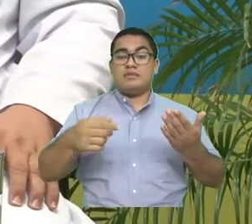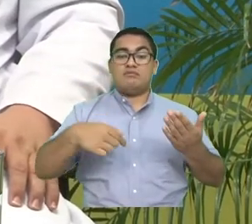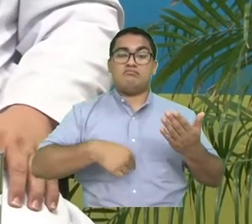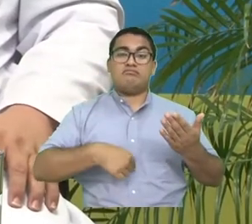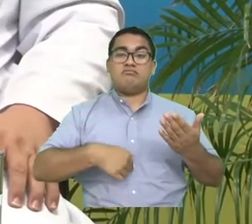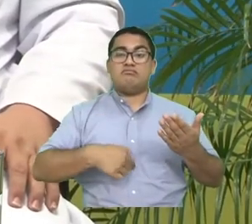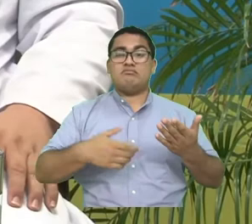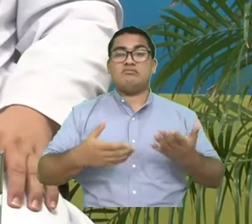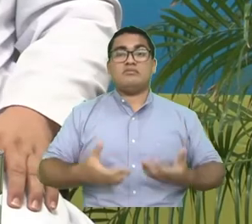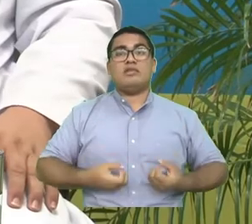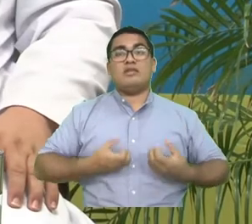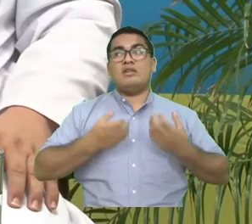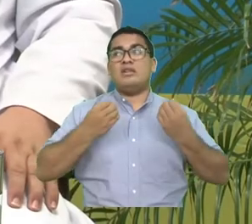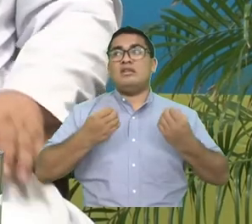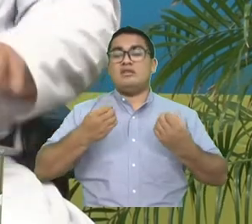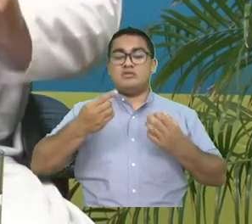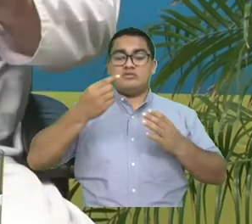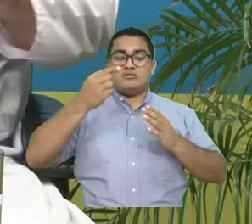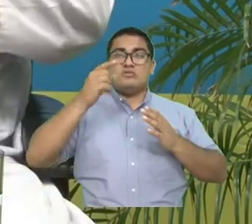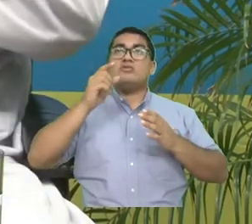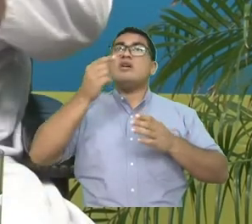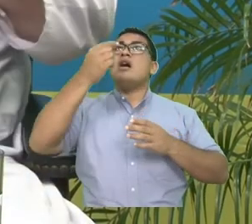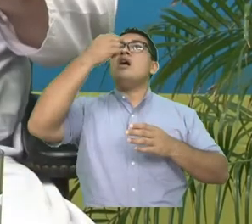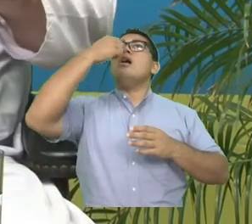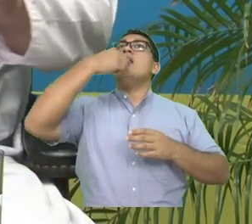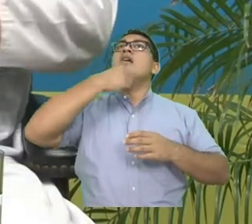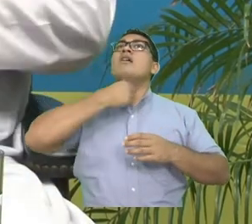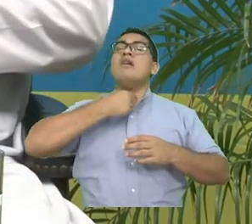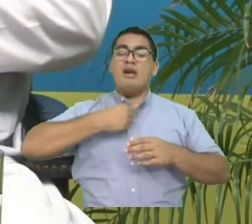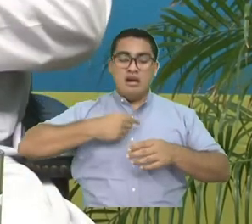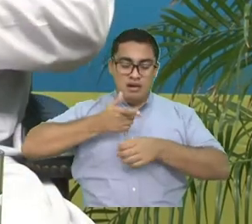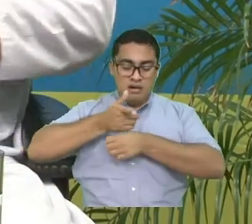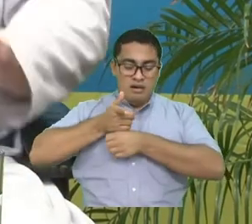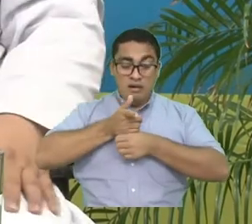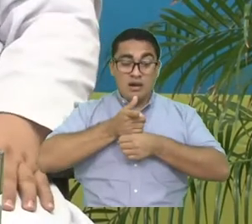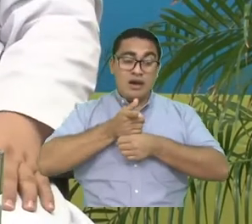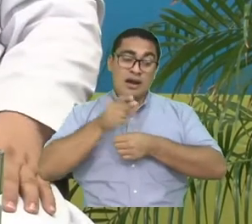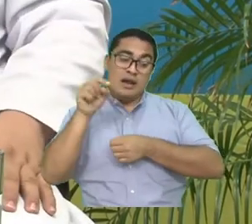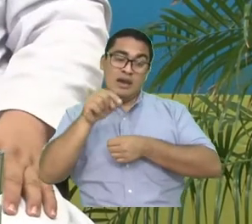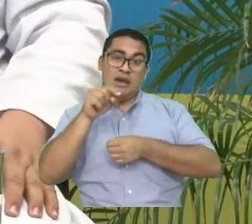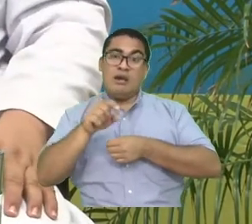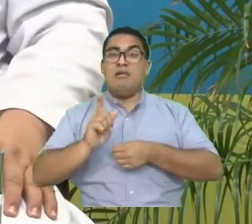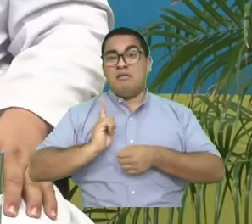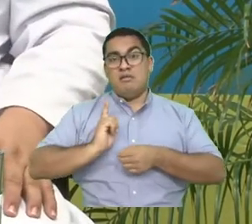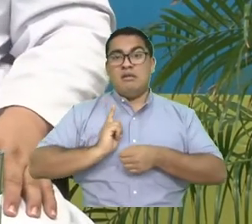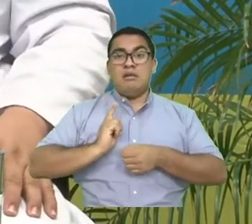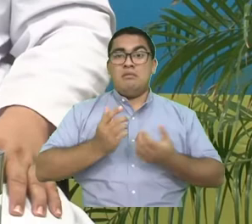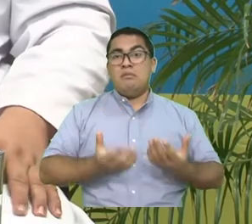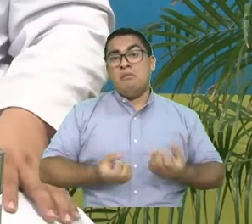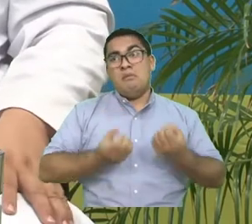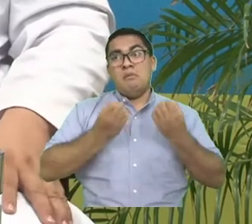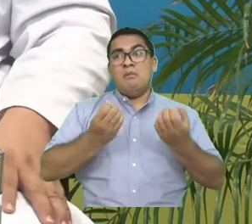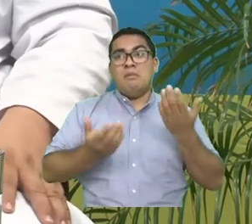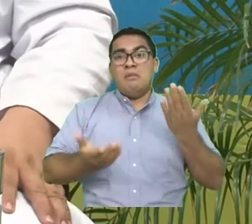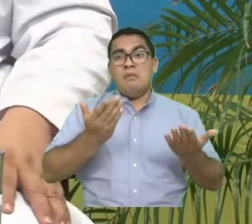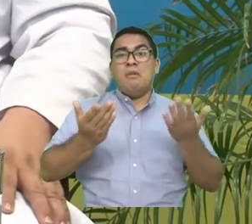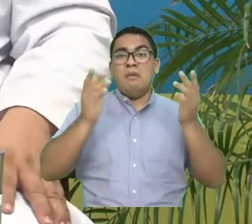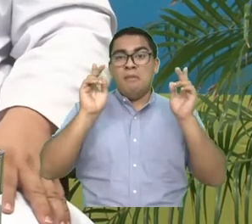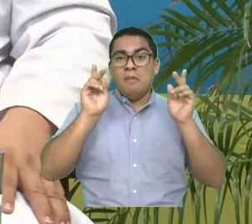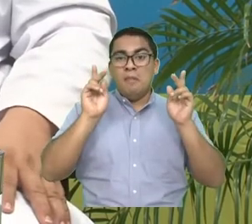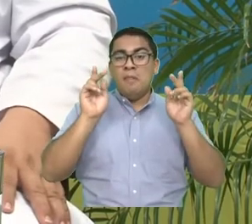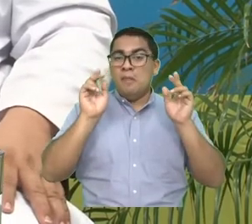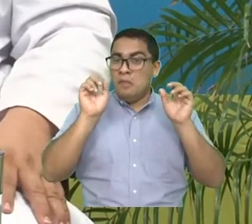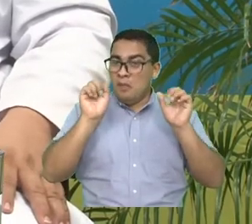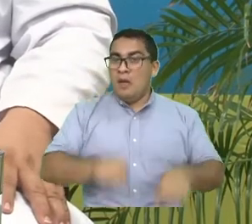entrar la endoscopía, mirar pues que está afectando la mucosa, ¿quién es el cáncer? Ah, ya, interesante eso. Ahora,